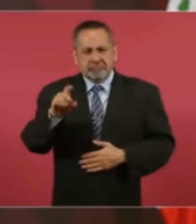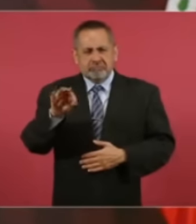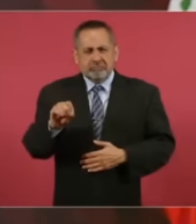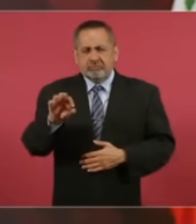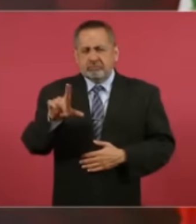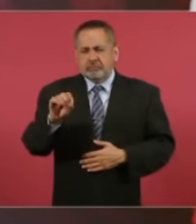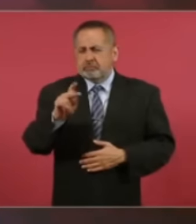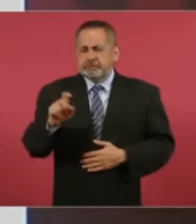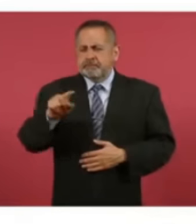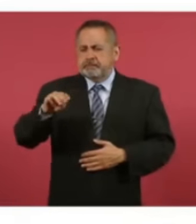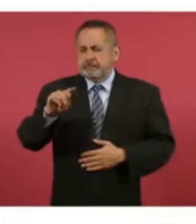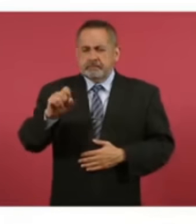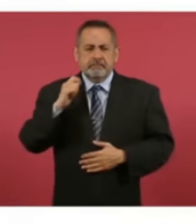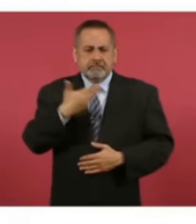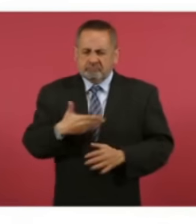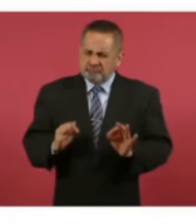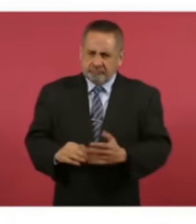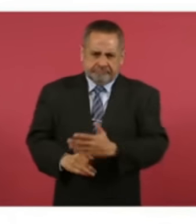Mateos.